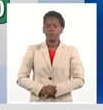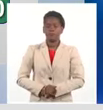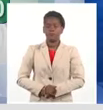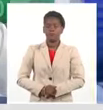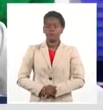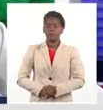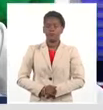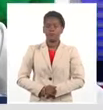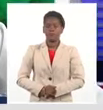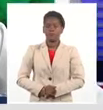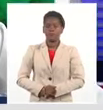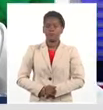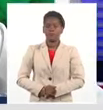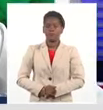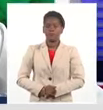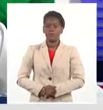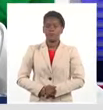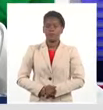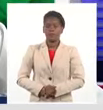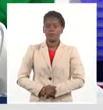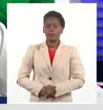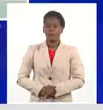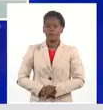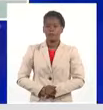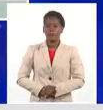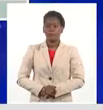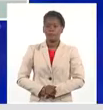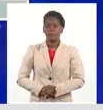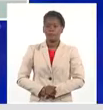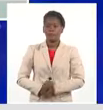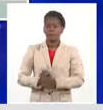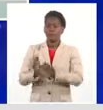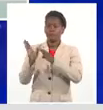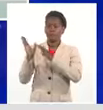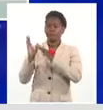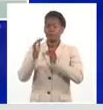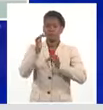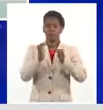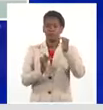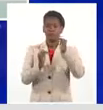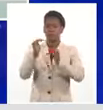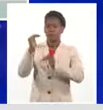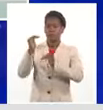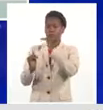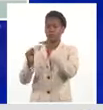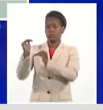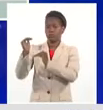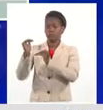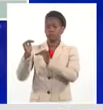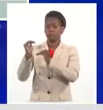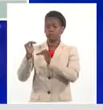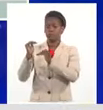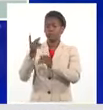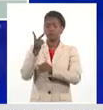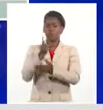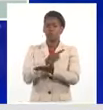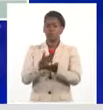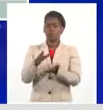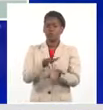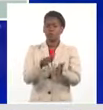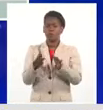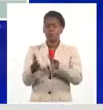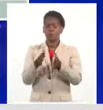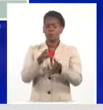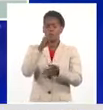El gráfico que muestra el comportamiento de los casos pediátricos en los últimos 15 días, ahí lo tienen.